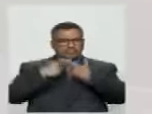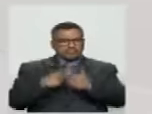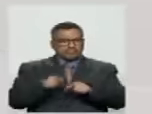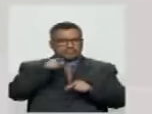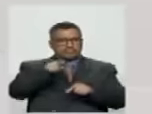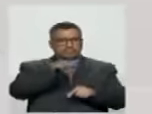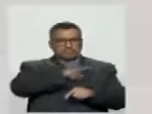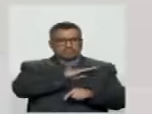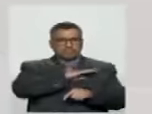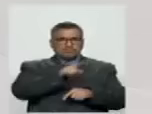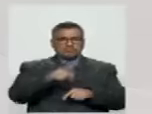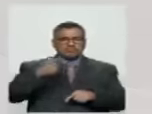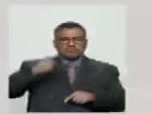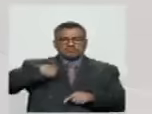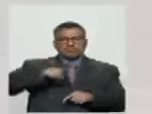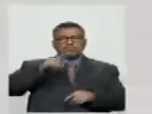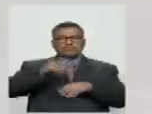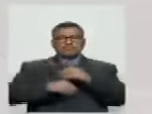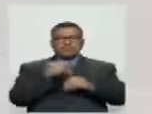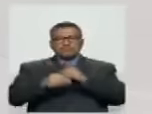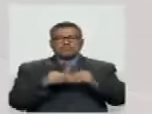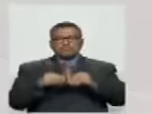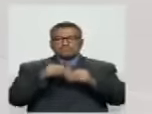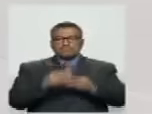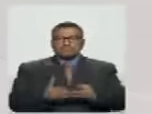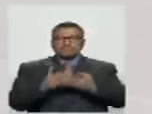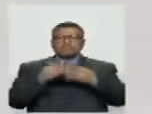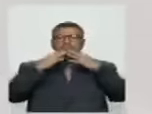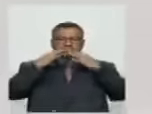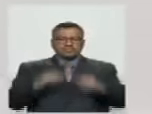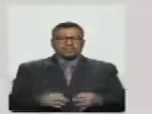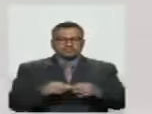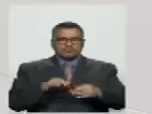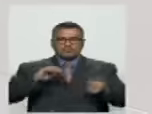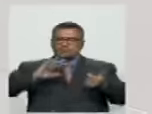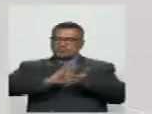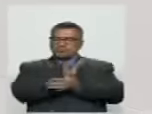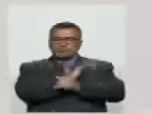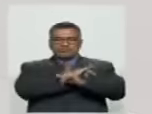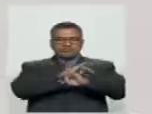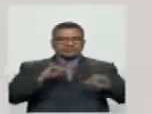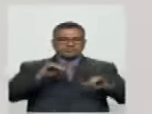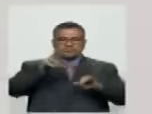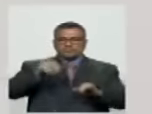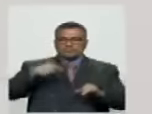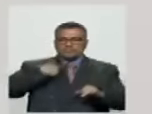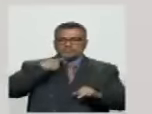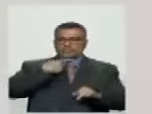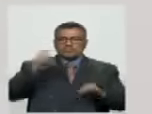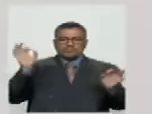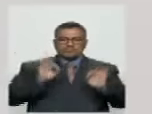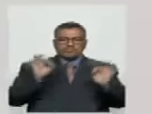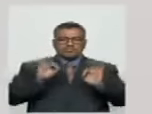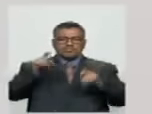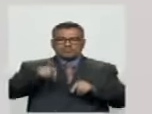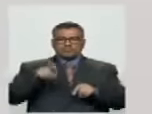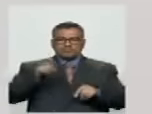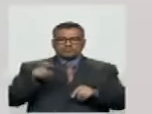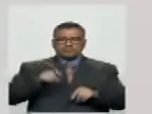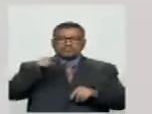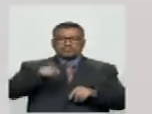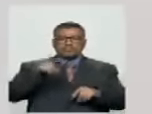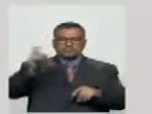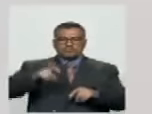ti tenga argumentos suficientes para convencerte. Acaban con eso. No necesitas ser convencido.